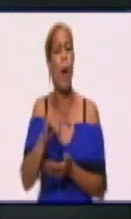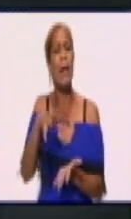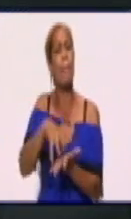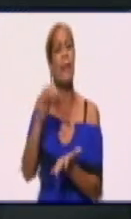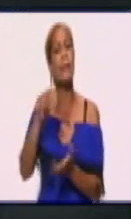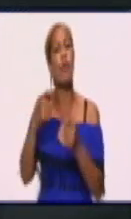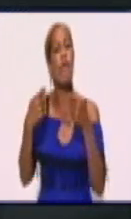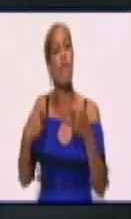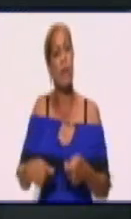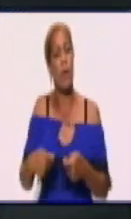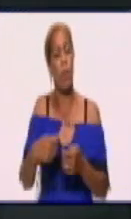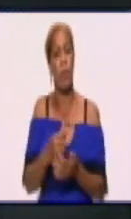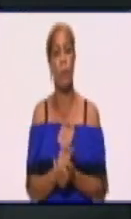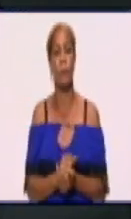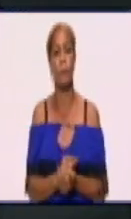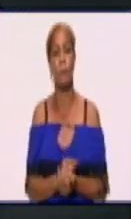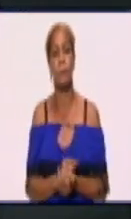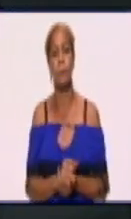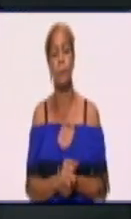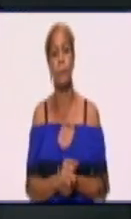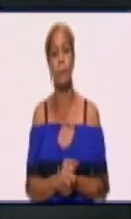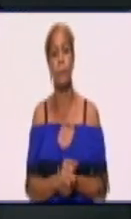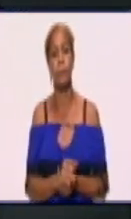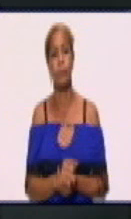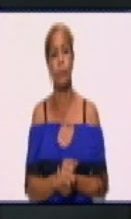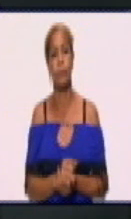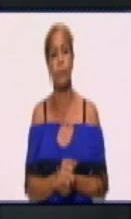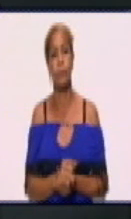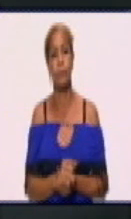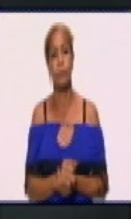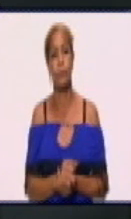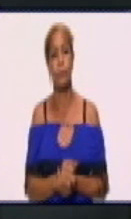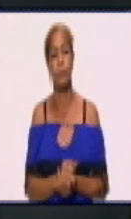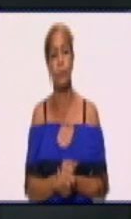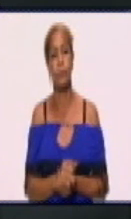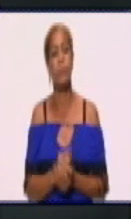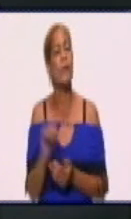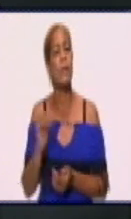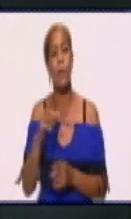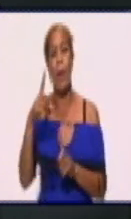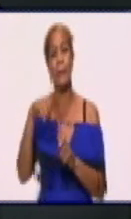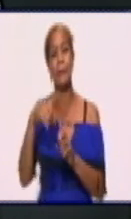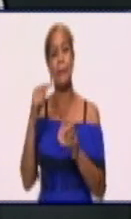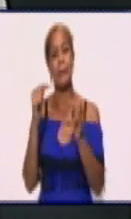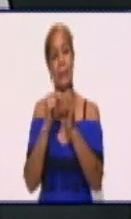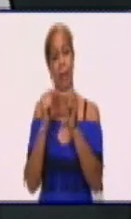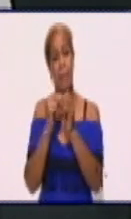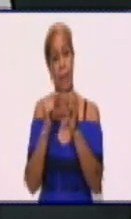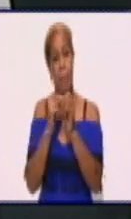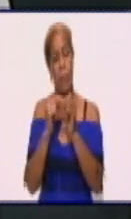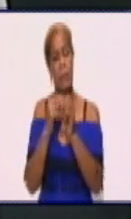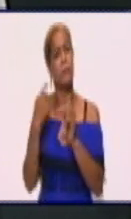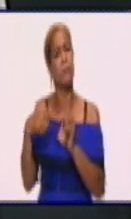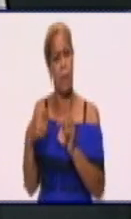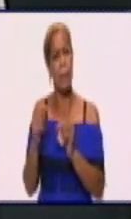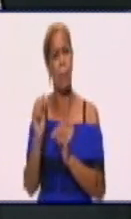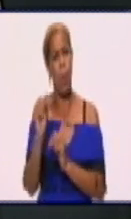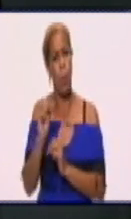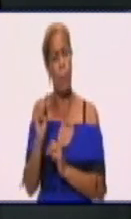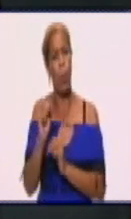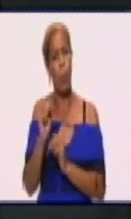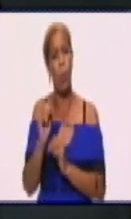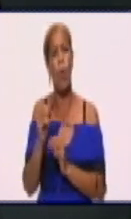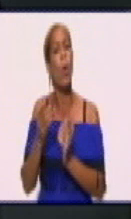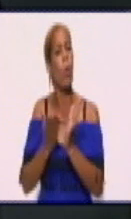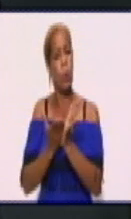algo más creo que transfer móvil debe seguir incrementándose la cantidad de personas por